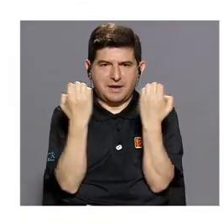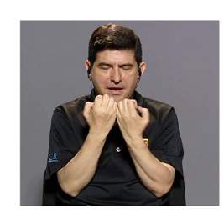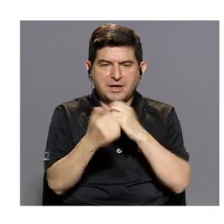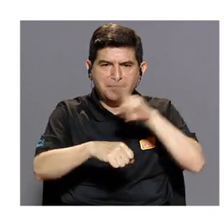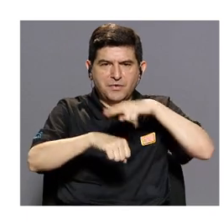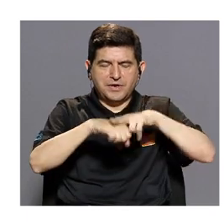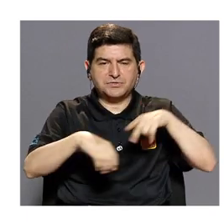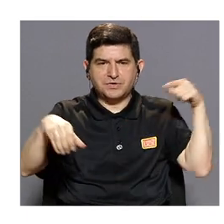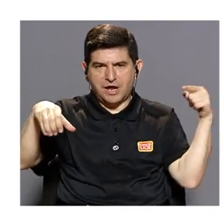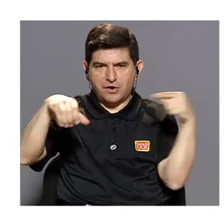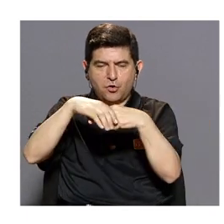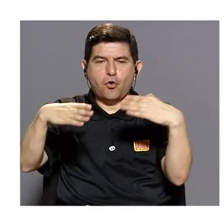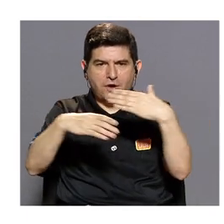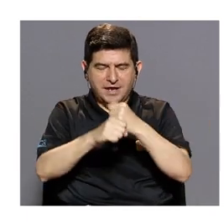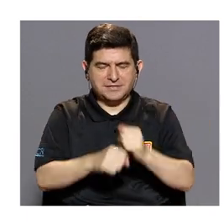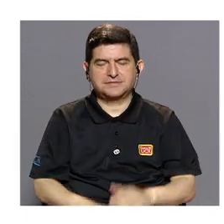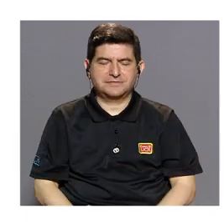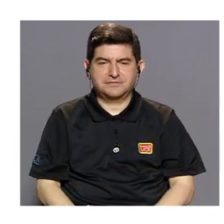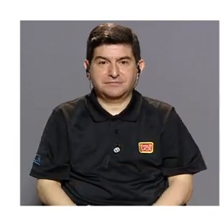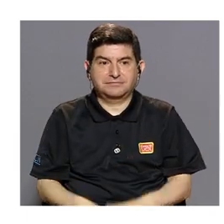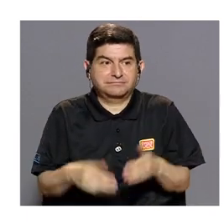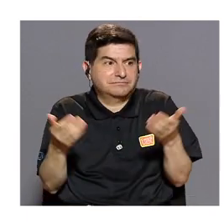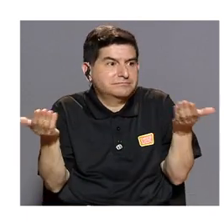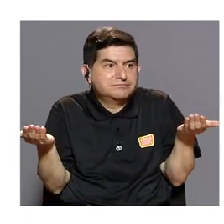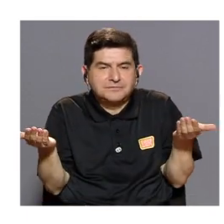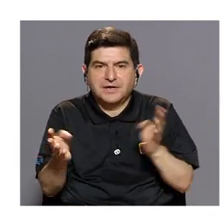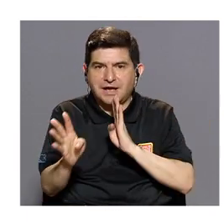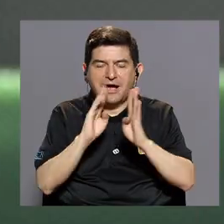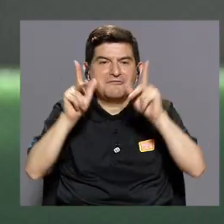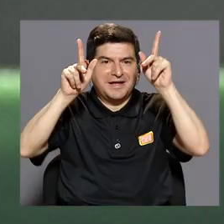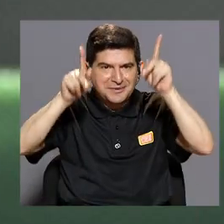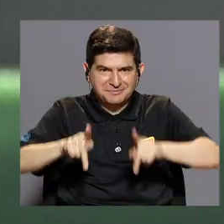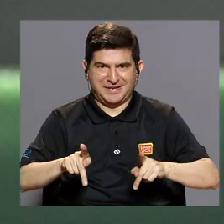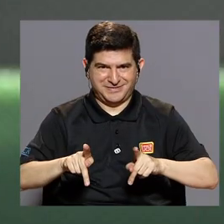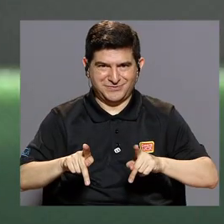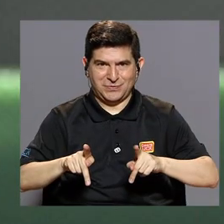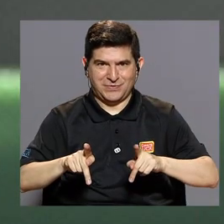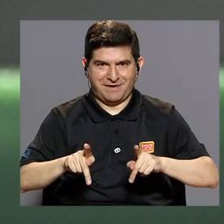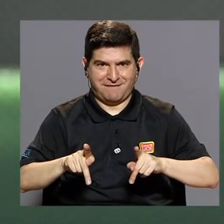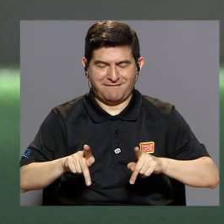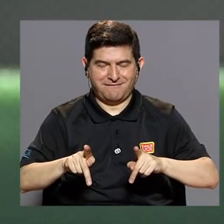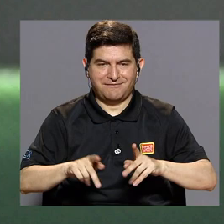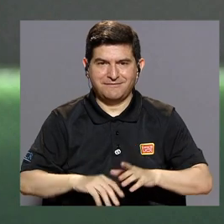gol, primera entrenadora en la selección. O sea, estábamos hablando de una persona